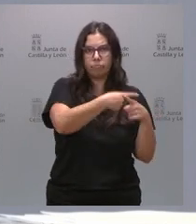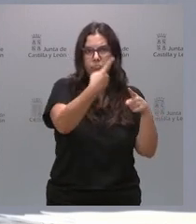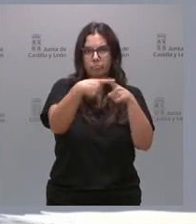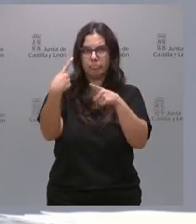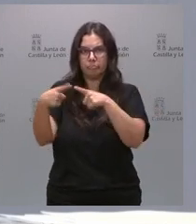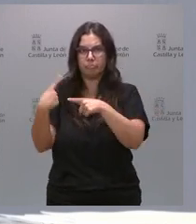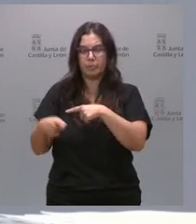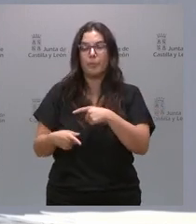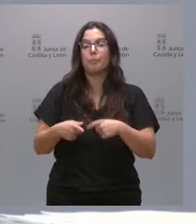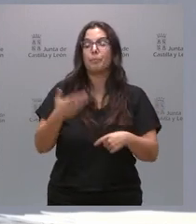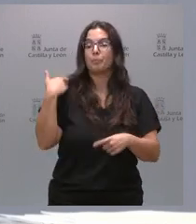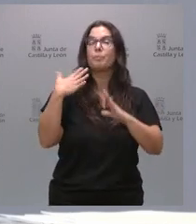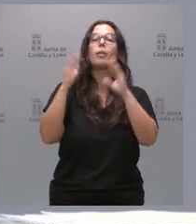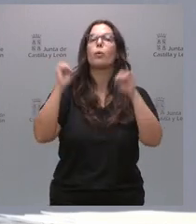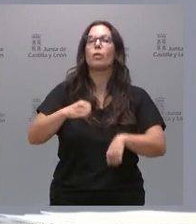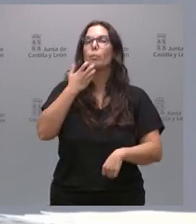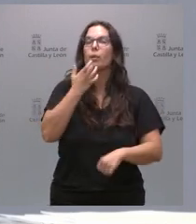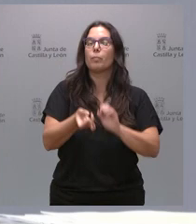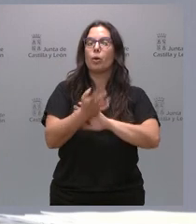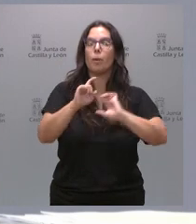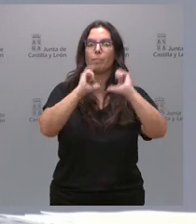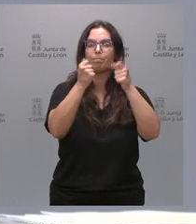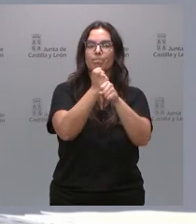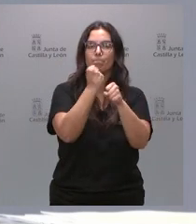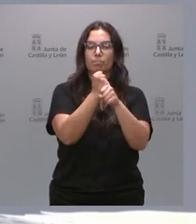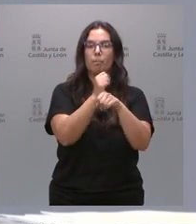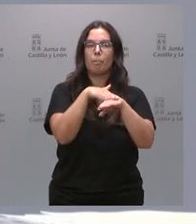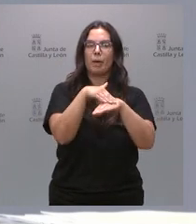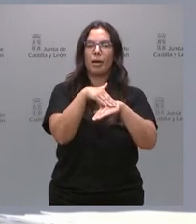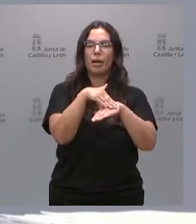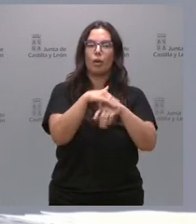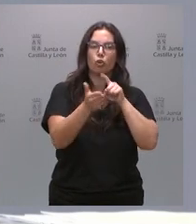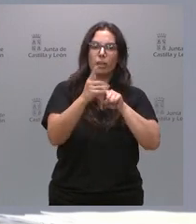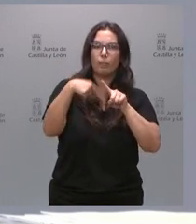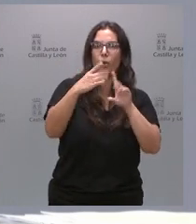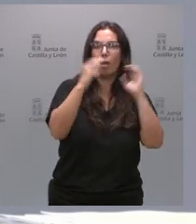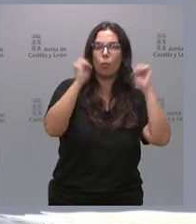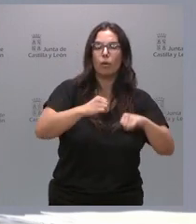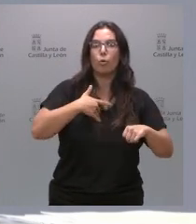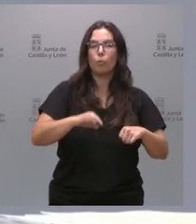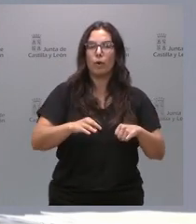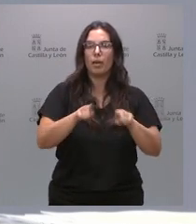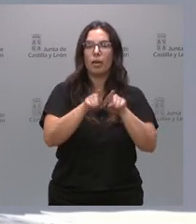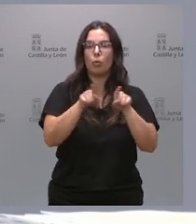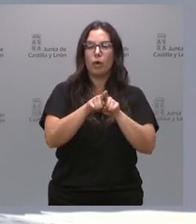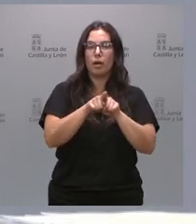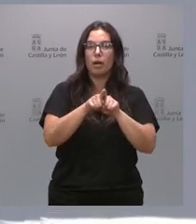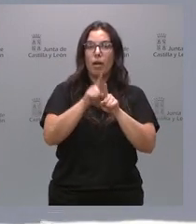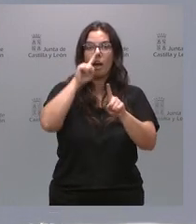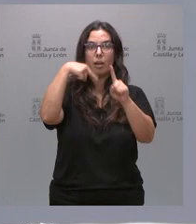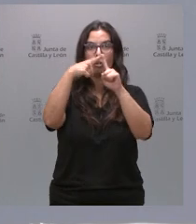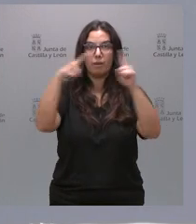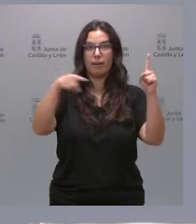poner en marcha las mesas de trabajo que pudieran llevar a acuerdos para poder firmar en el primer trimestre del año 24